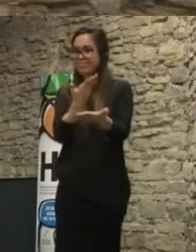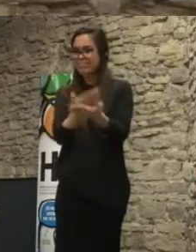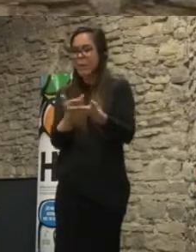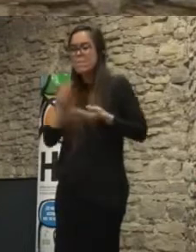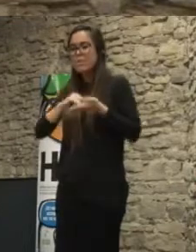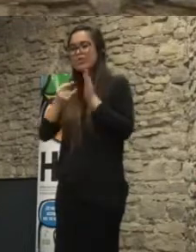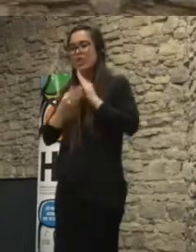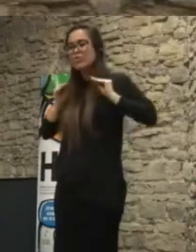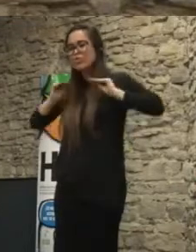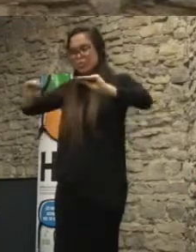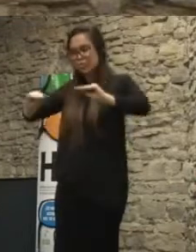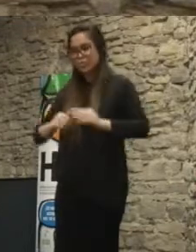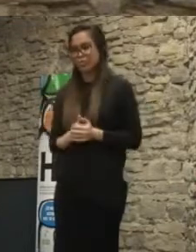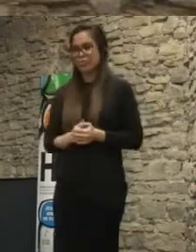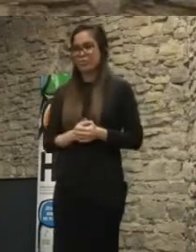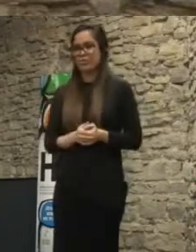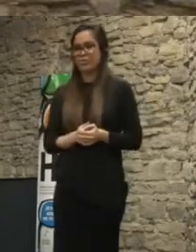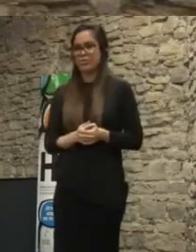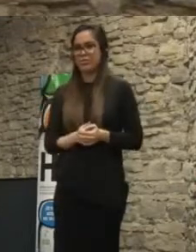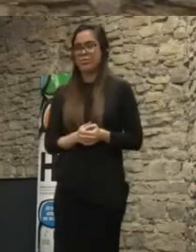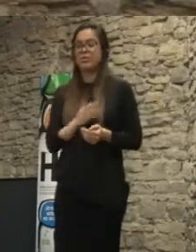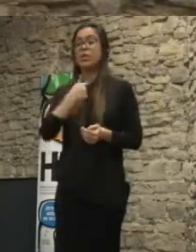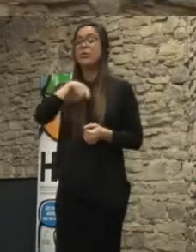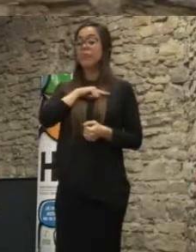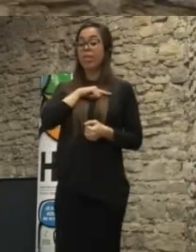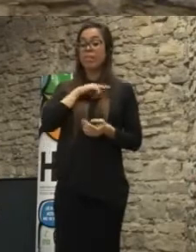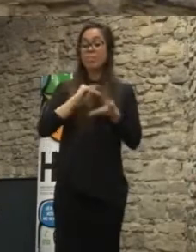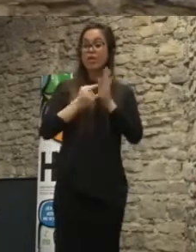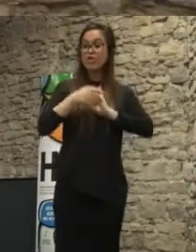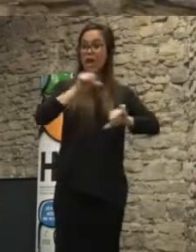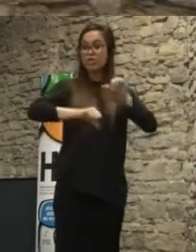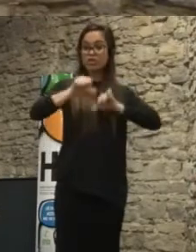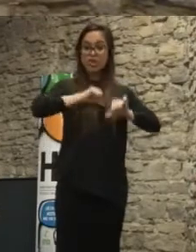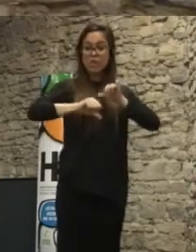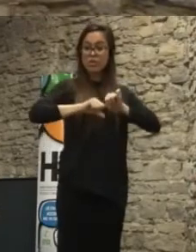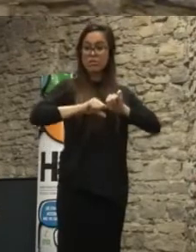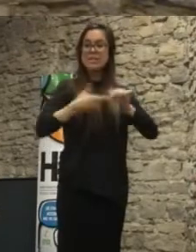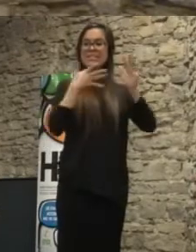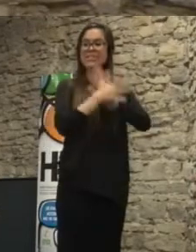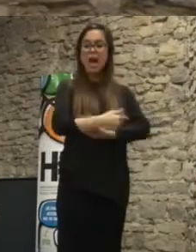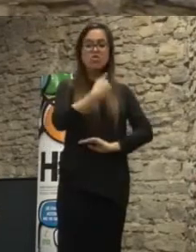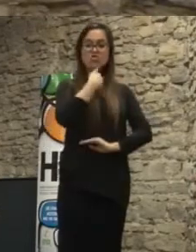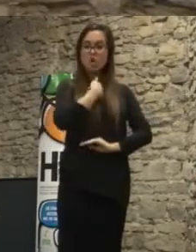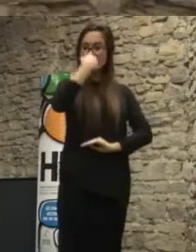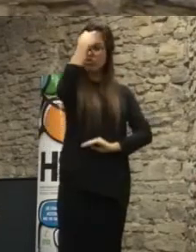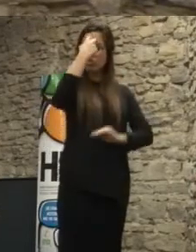El proyecto asociativo es el que nos permite pasar del yo soy al yo hago.